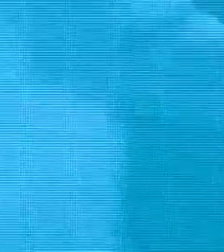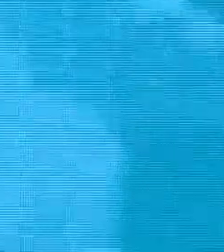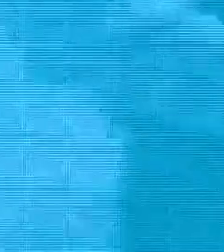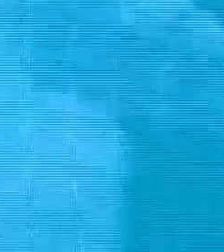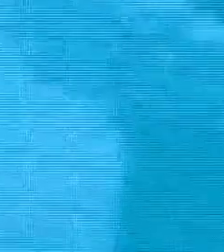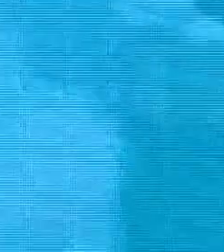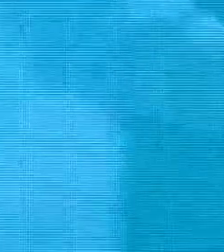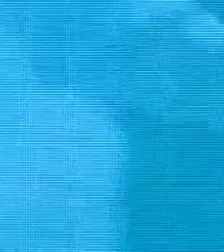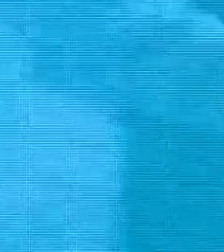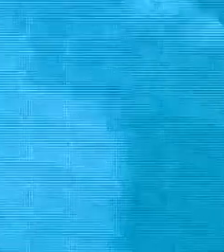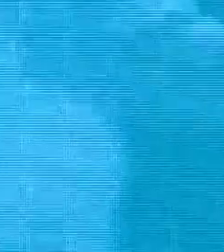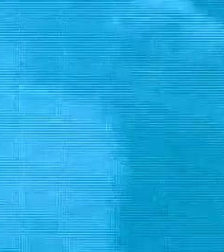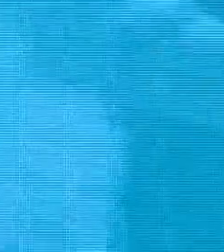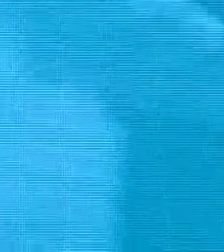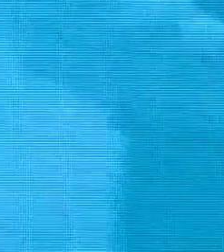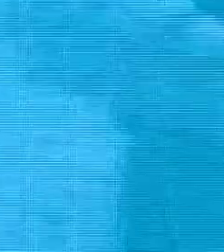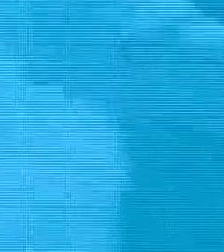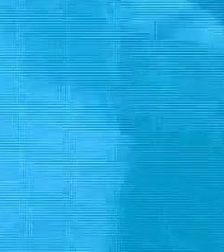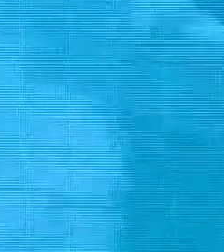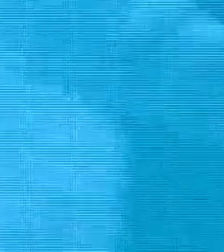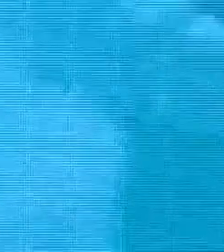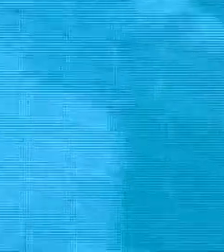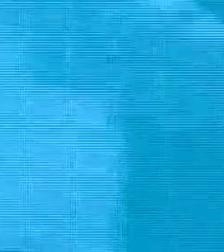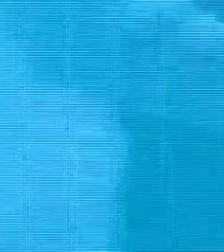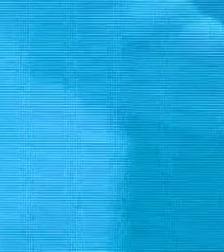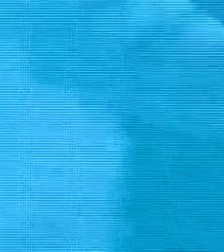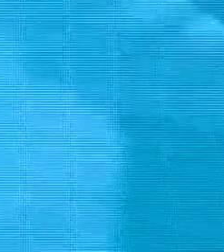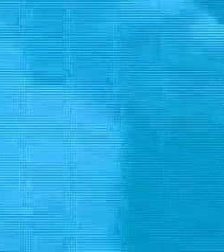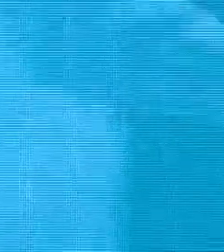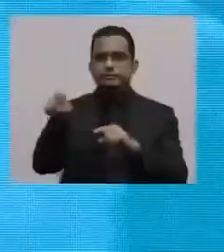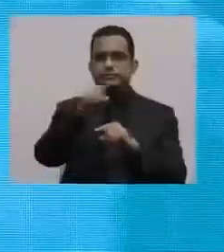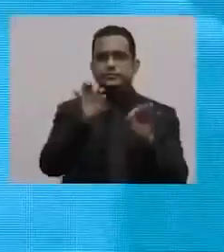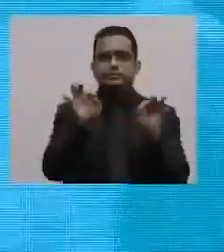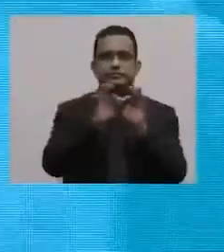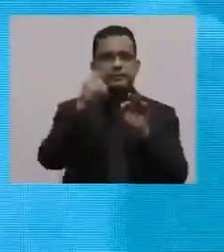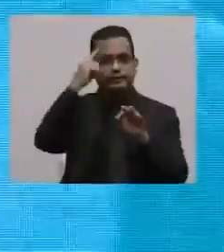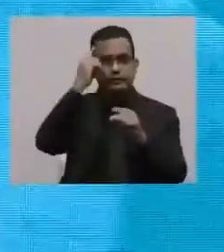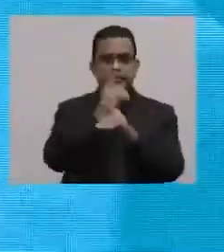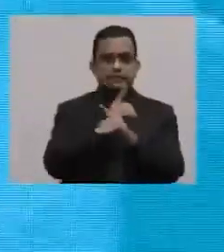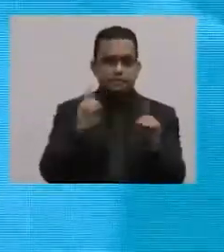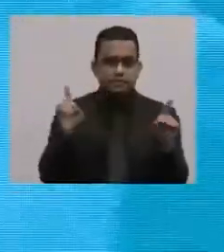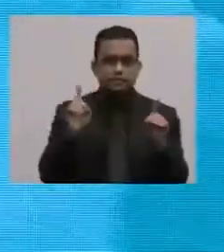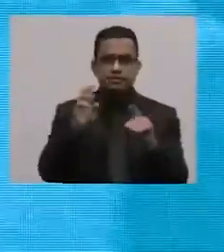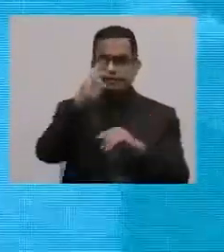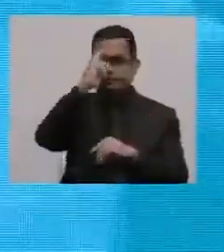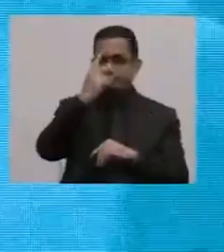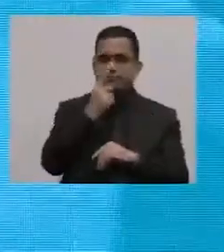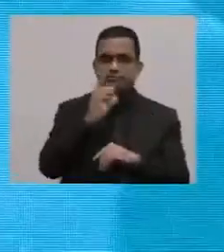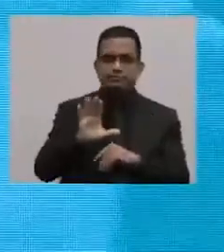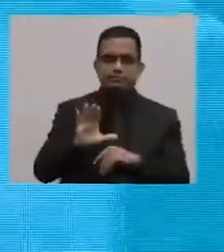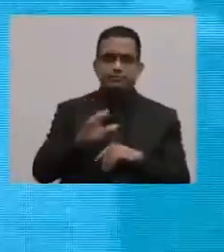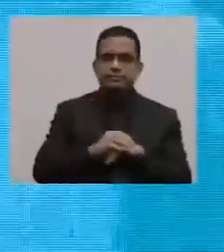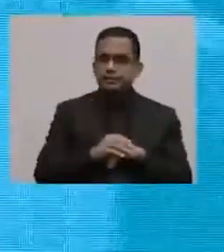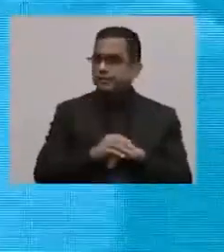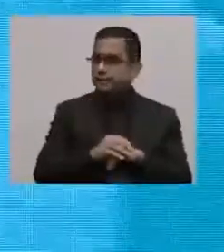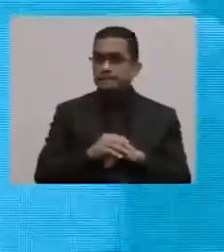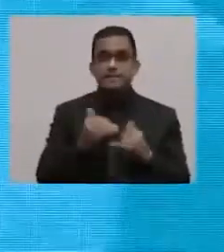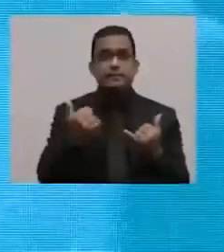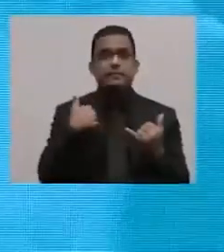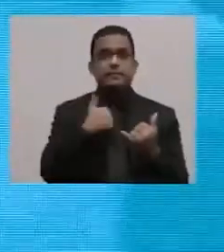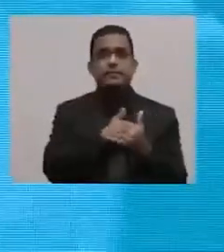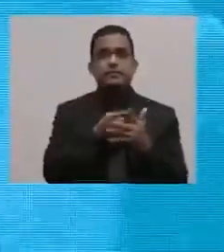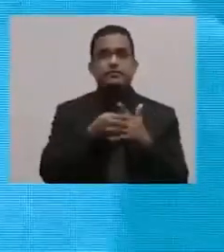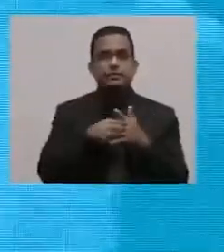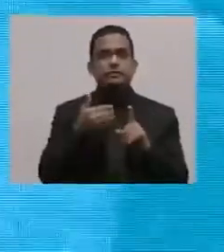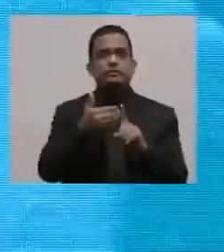medios, periodistas, reporteros, todos importantes para la democracia, para la República Dominicana. Vamos, antes de